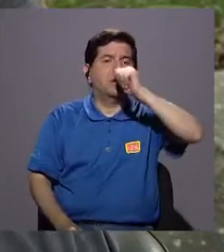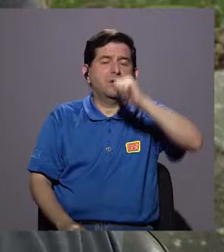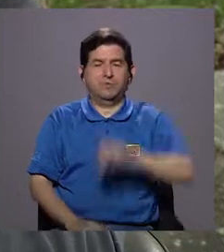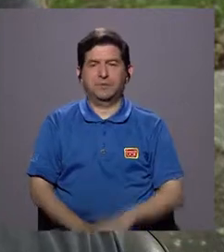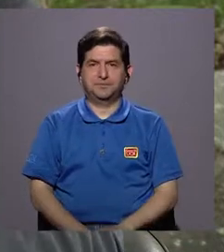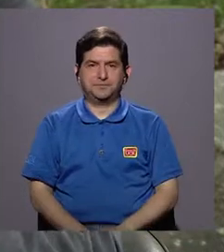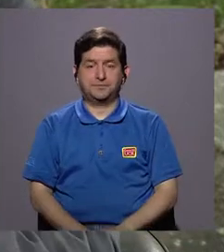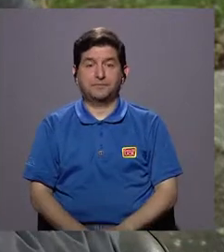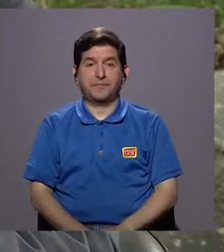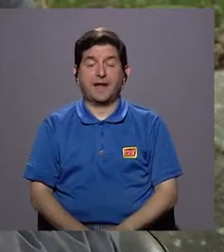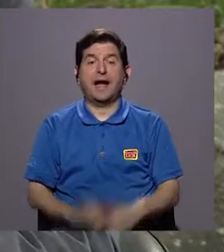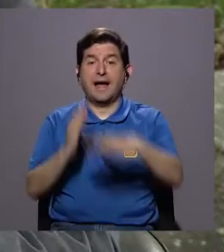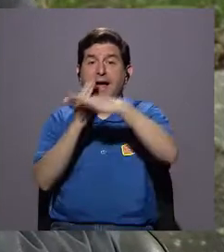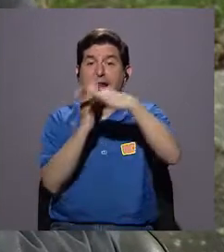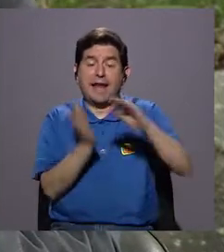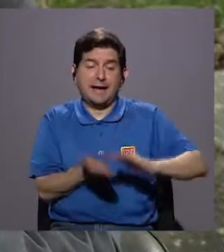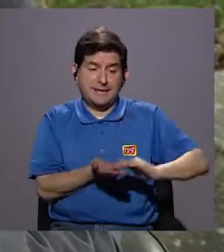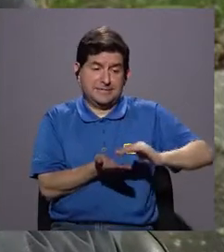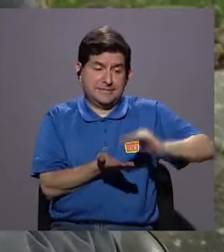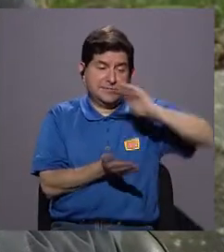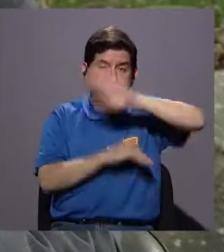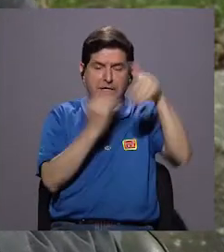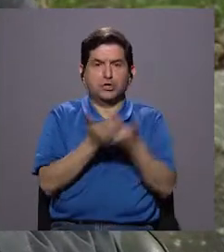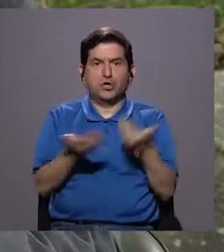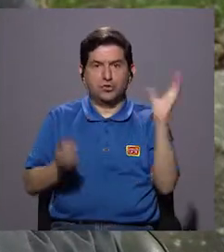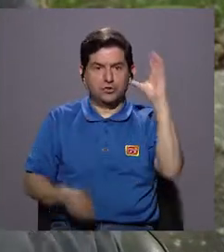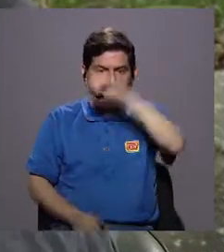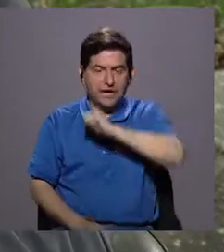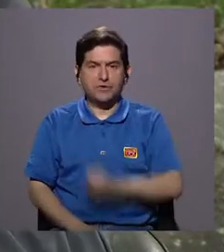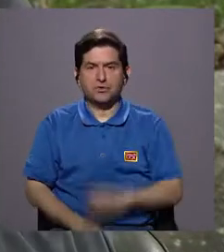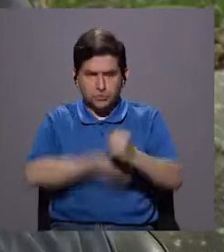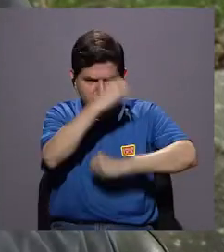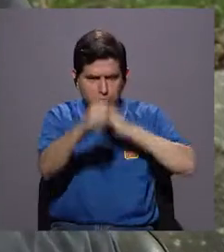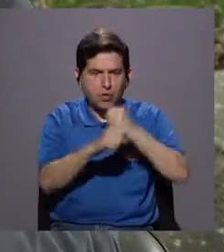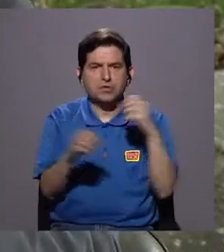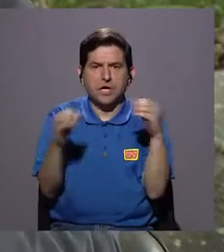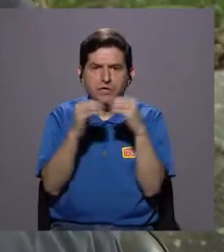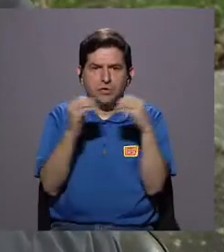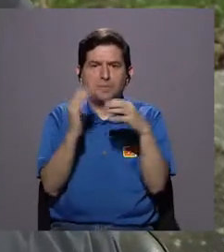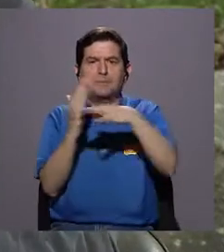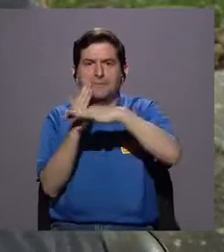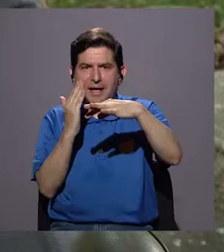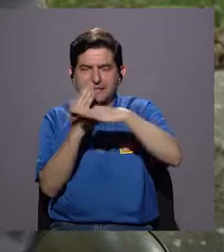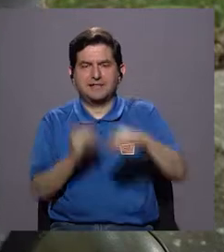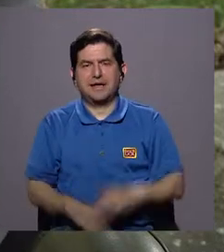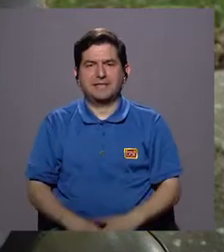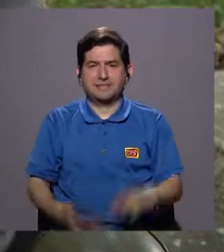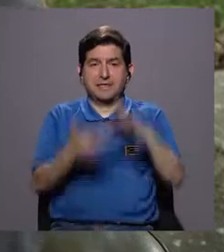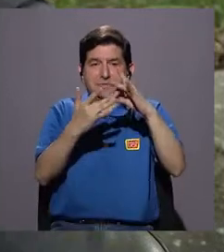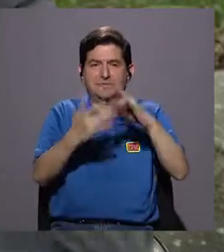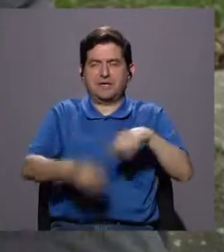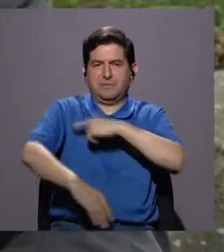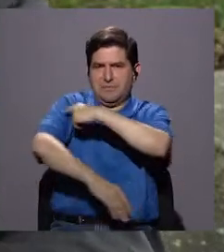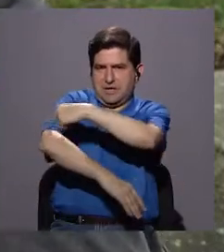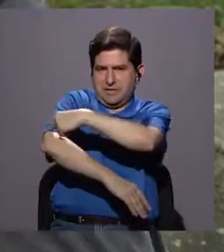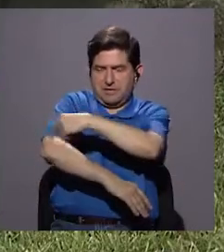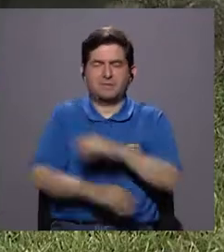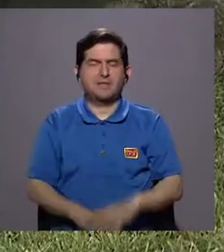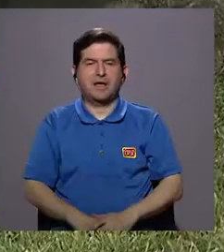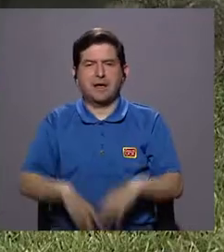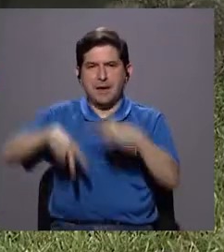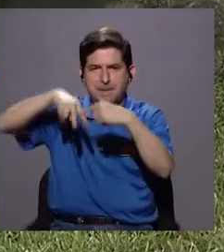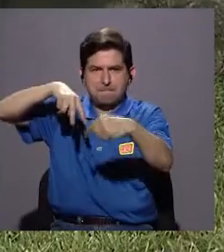lado aumenta la grasa y todos nos damos cuenta que con la edad comienza a aumentar la grasa sobre todo alrededor de los brazos, de las